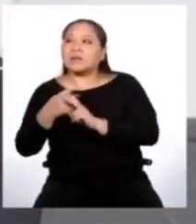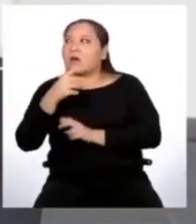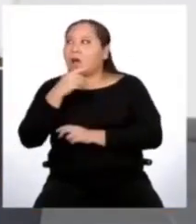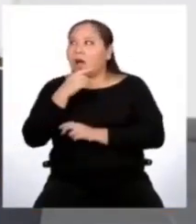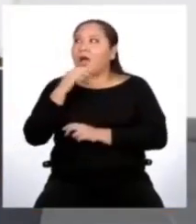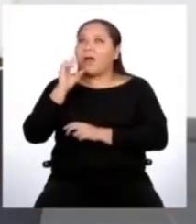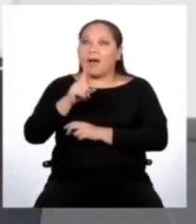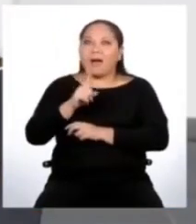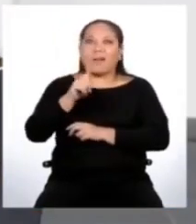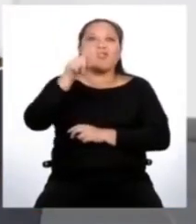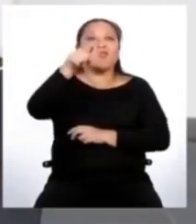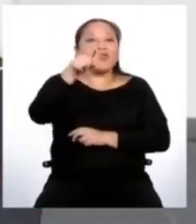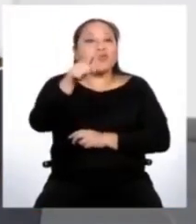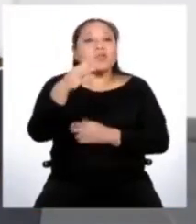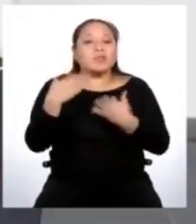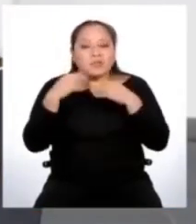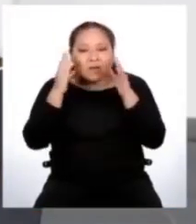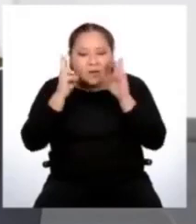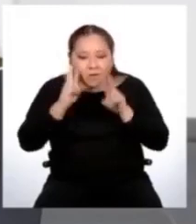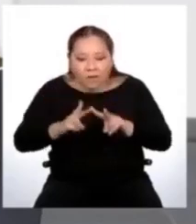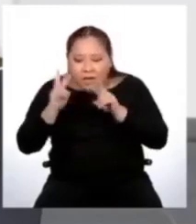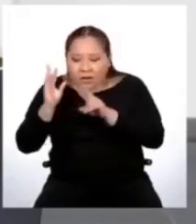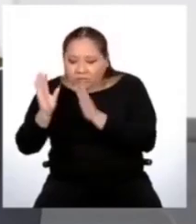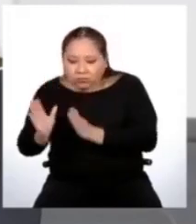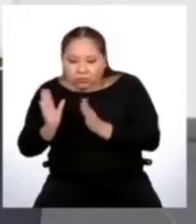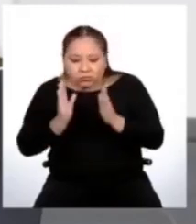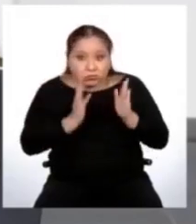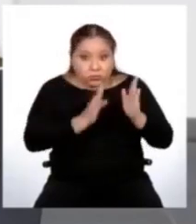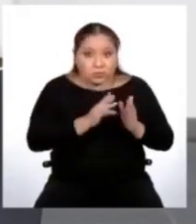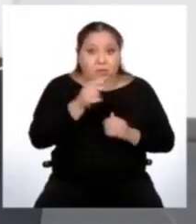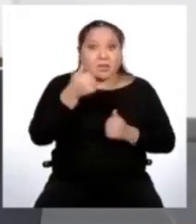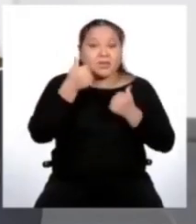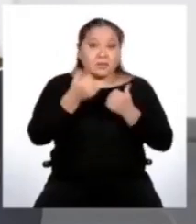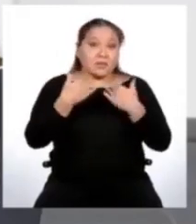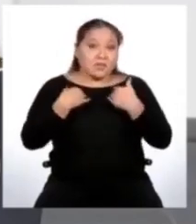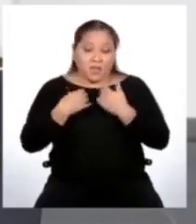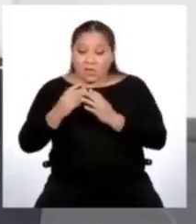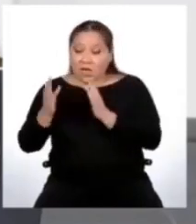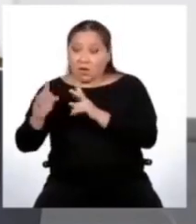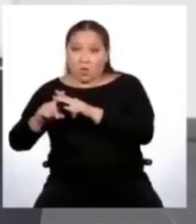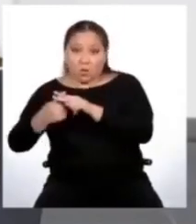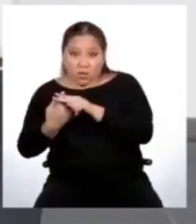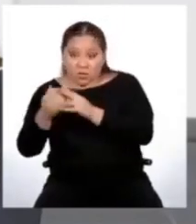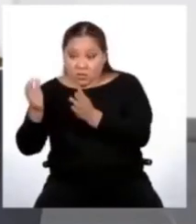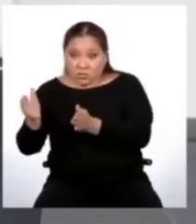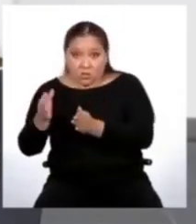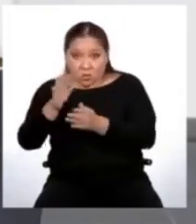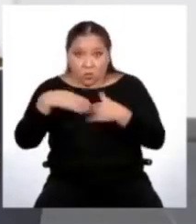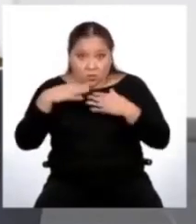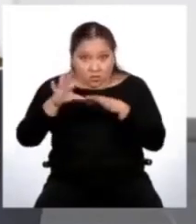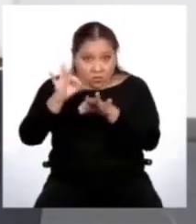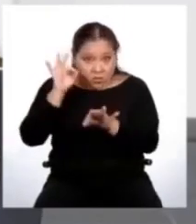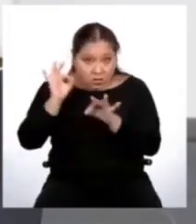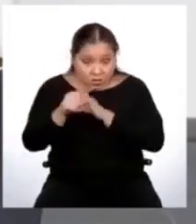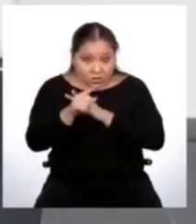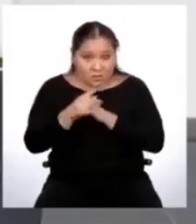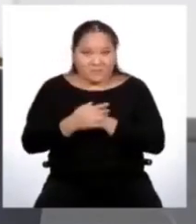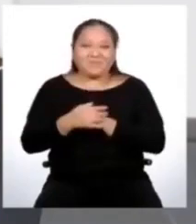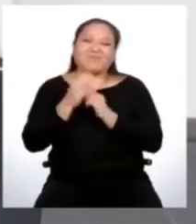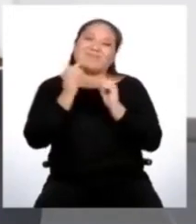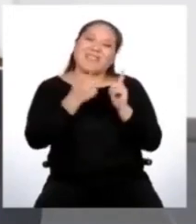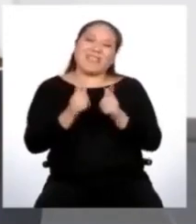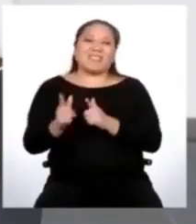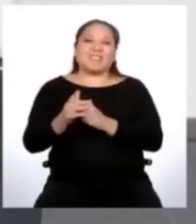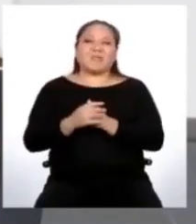Ahora te toca revisar tu guión o libreto e identificar si tiene un inicio. ¿Lo puedes identificar?